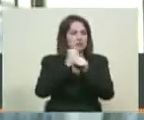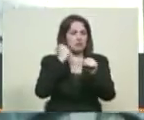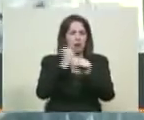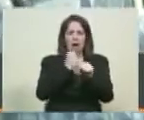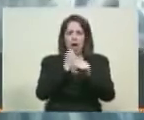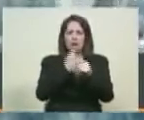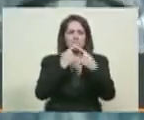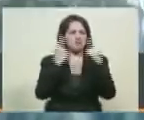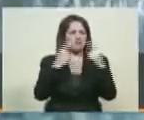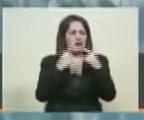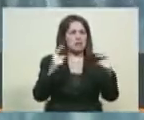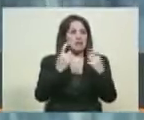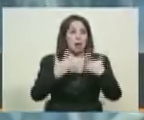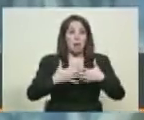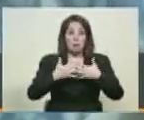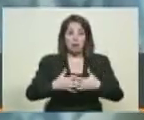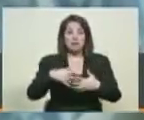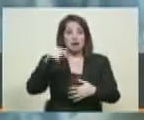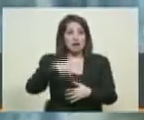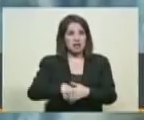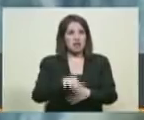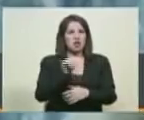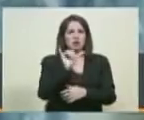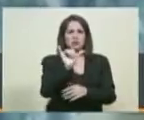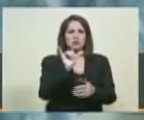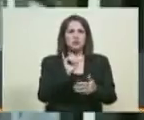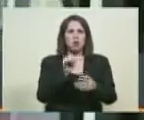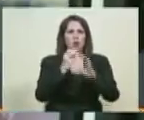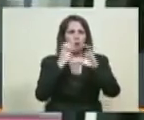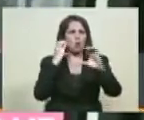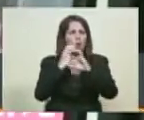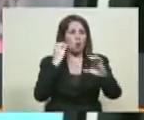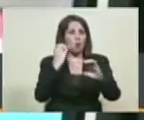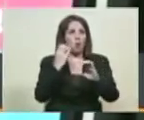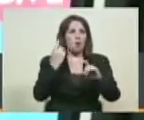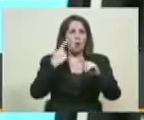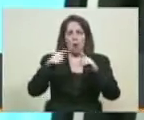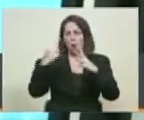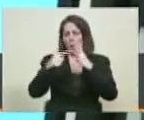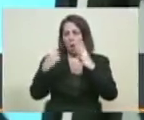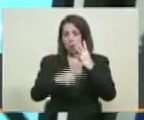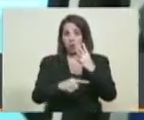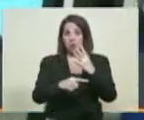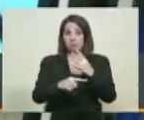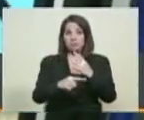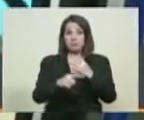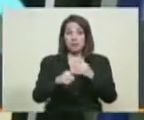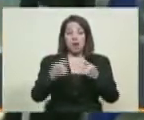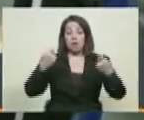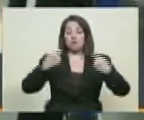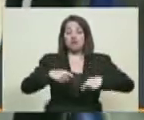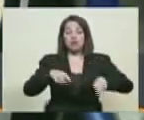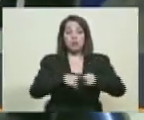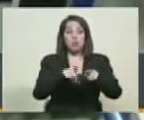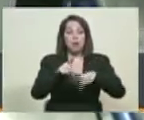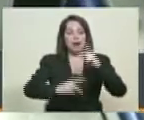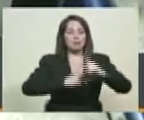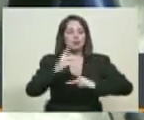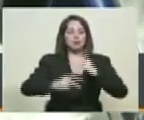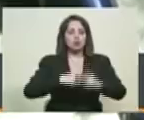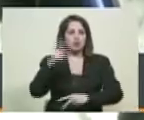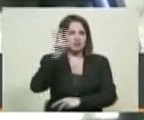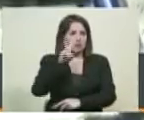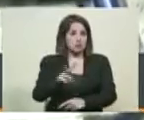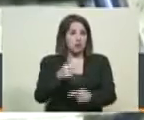empresas que hacen vida en Venezuela, Yutón, Encava, Iveco, apostando a la producción nacional y bueno, diversificando también